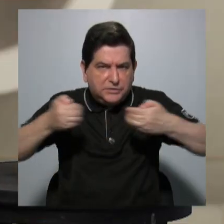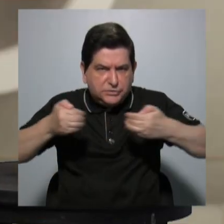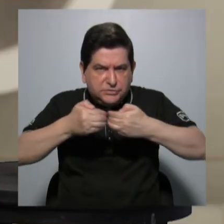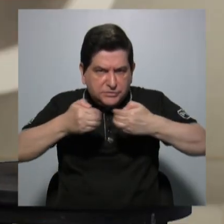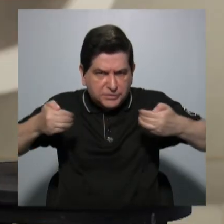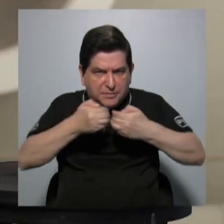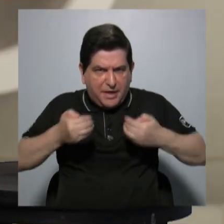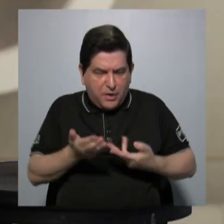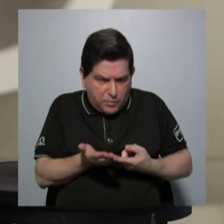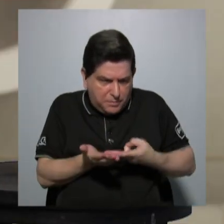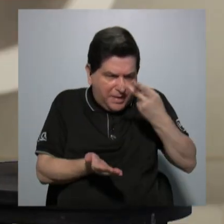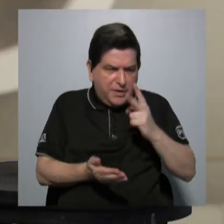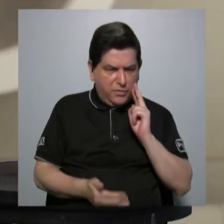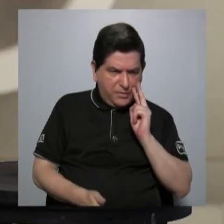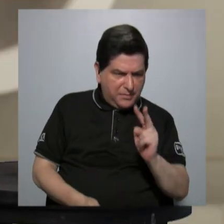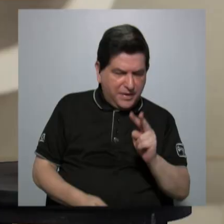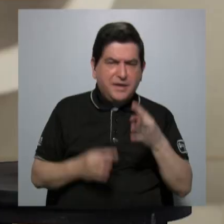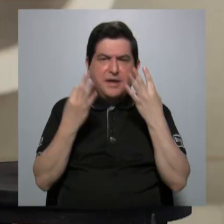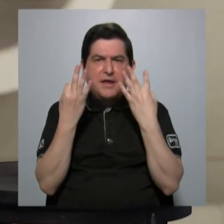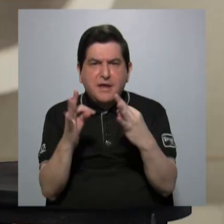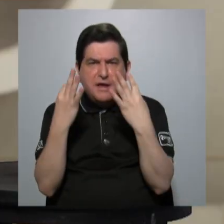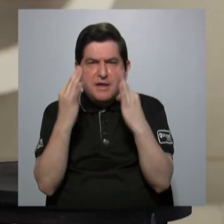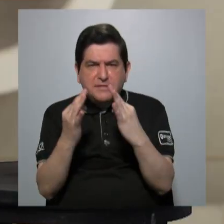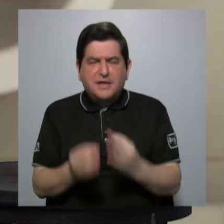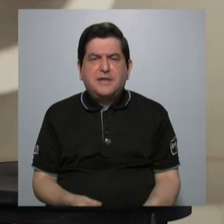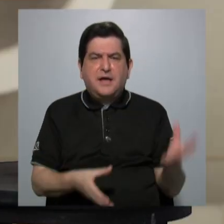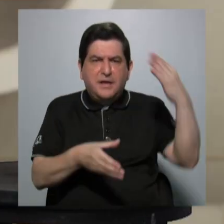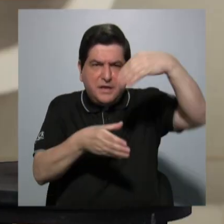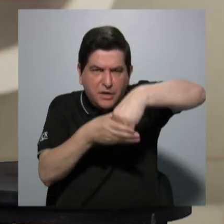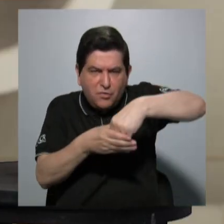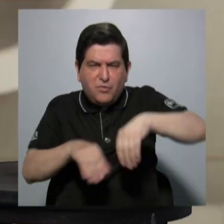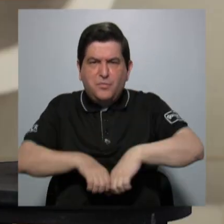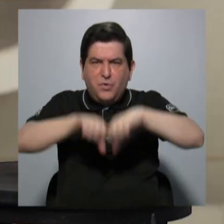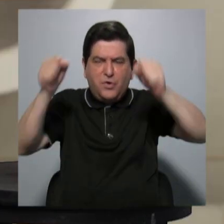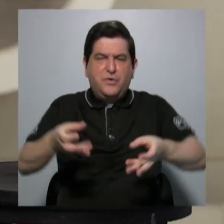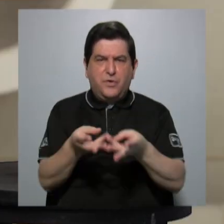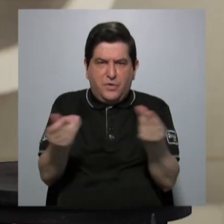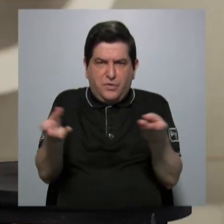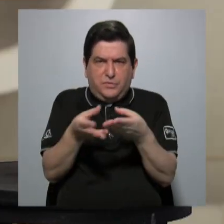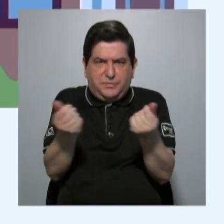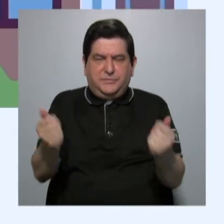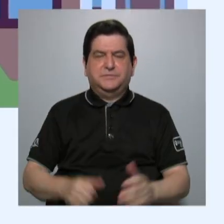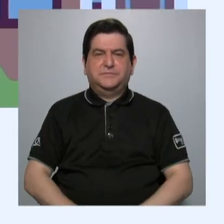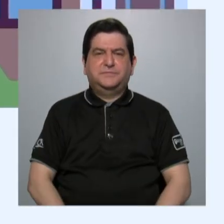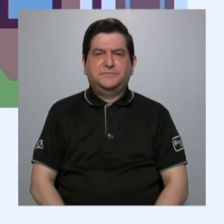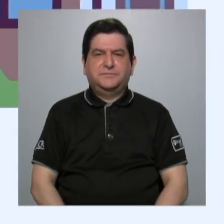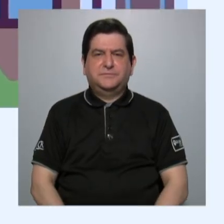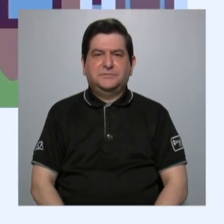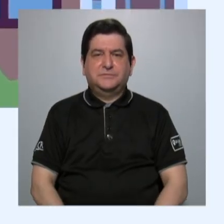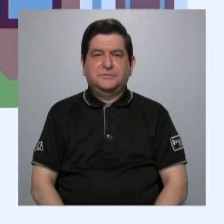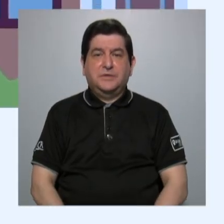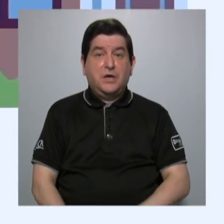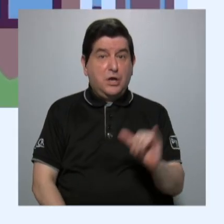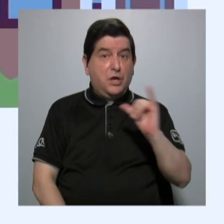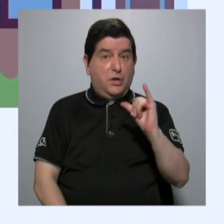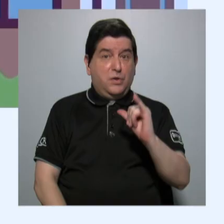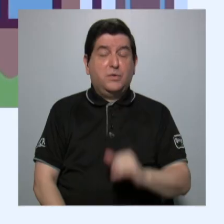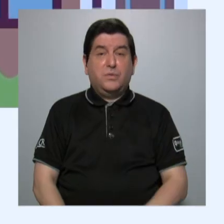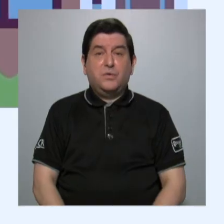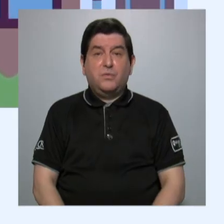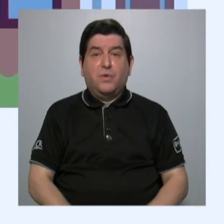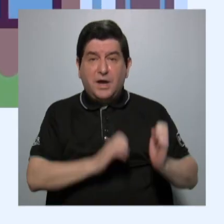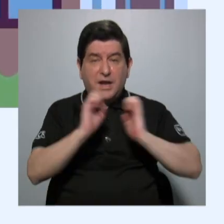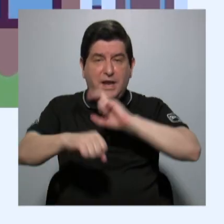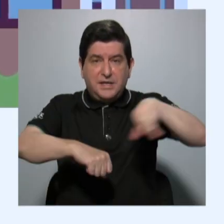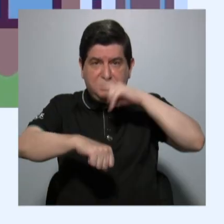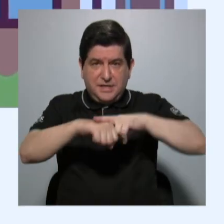separar, valorizar y tratar para reincorporarlo al sistema productivo, ¿verdad? Porque estamos también con